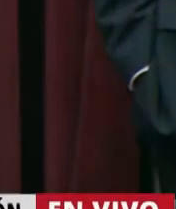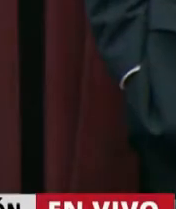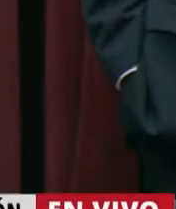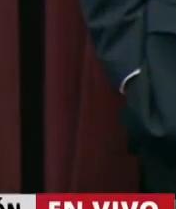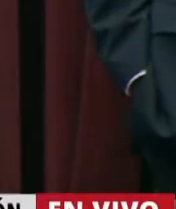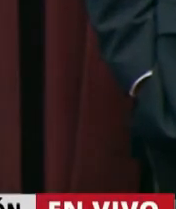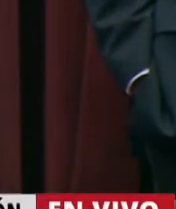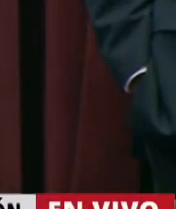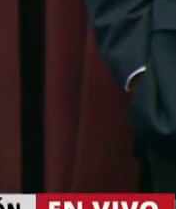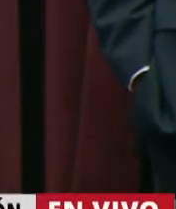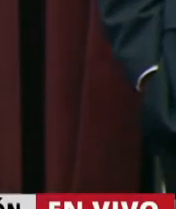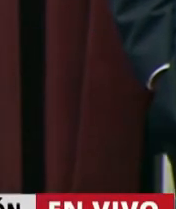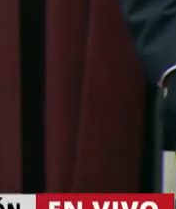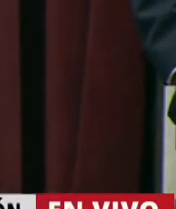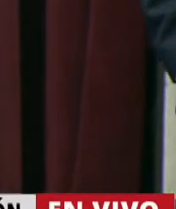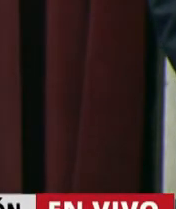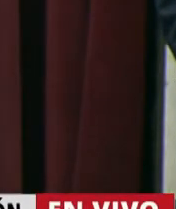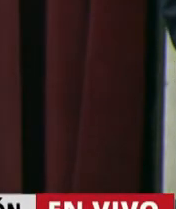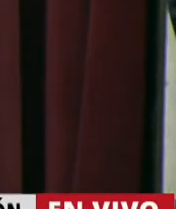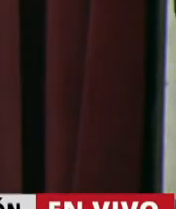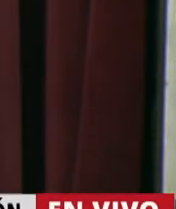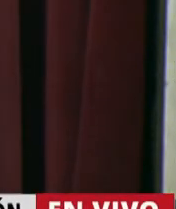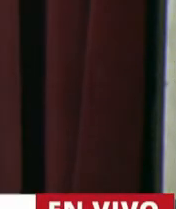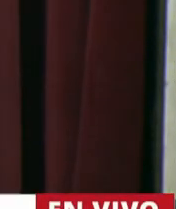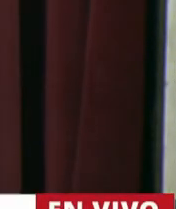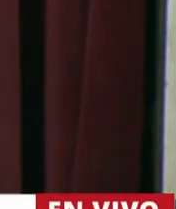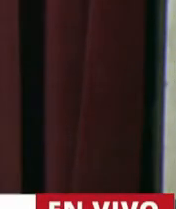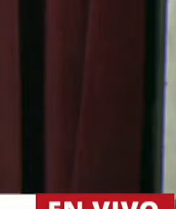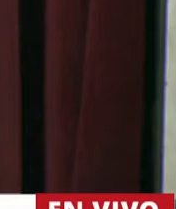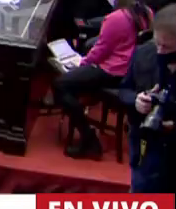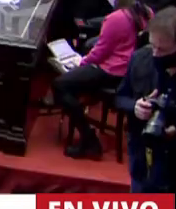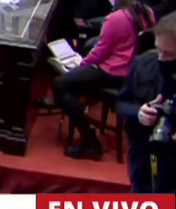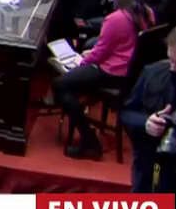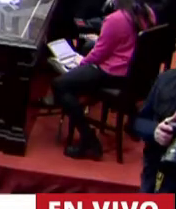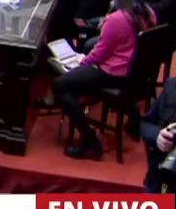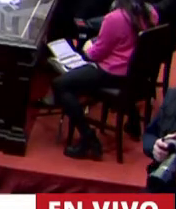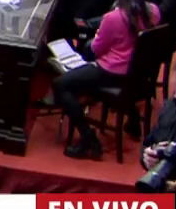Tiene la palabra el diputado Cristian Adrián Ritondo.